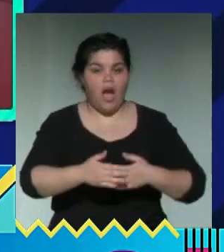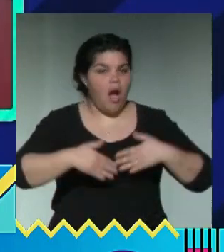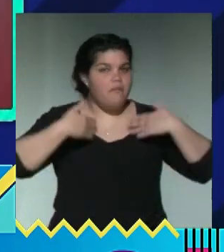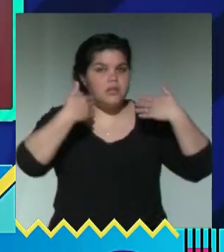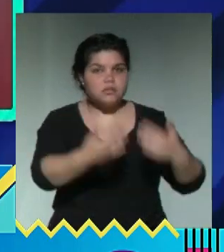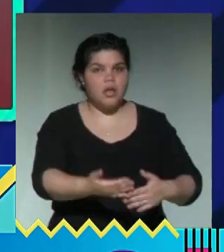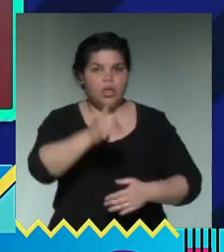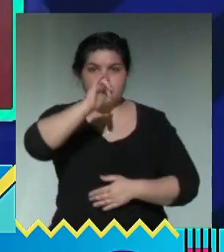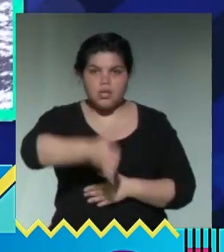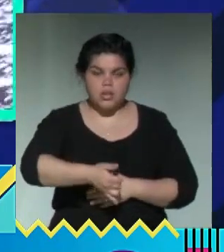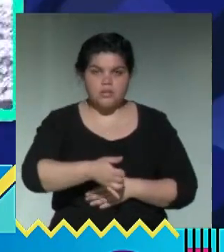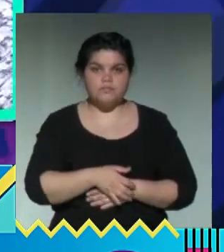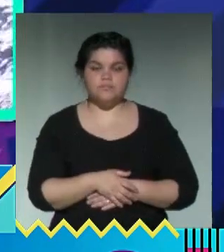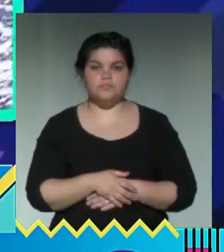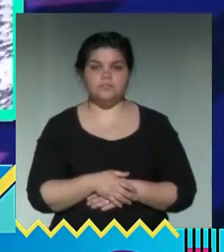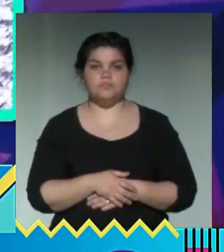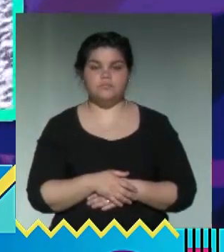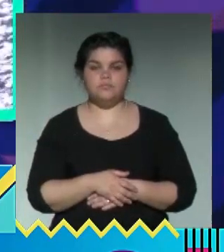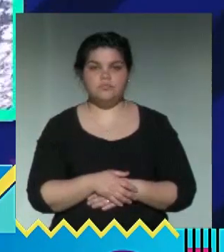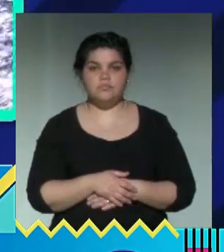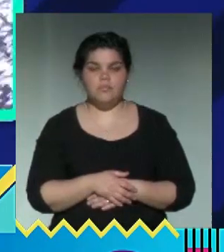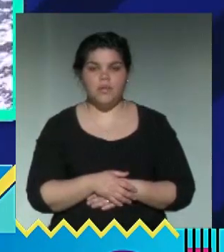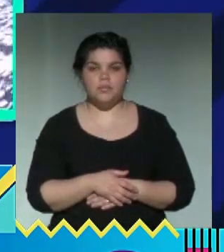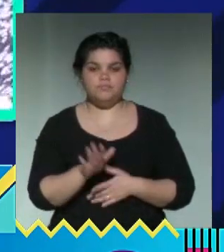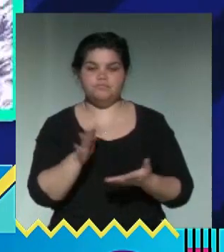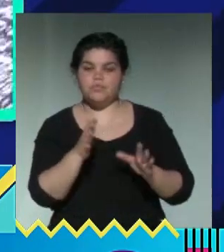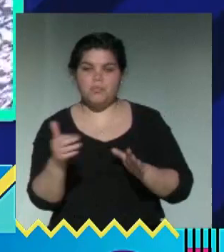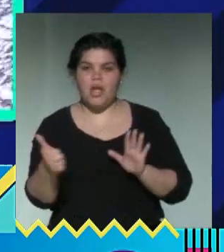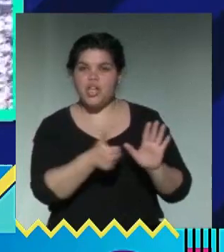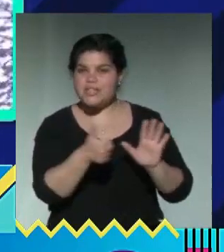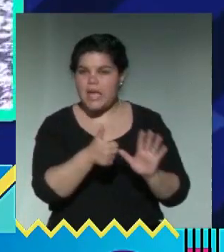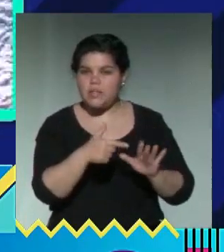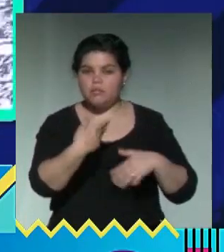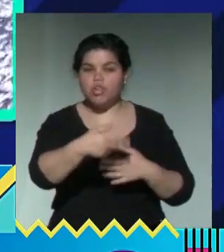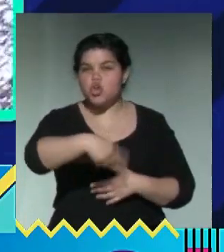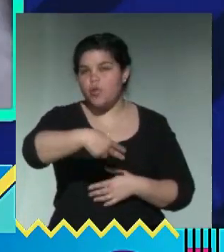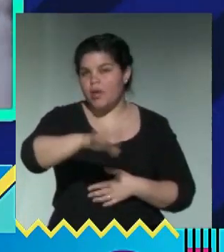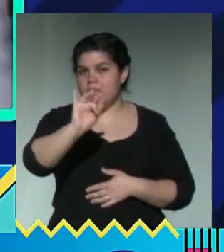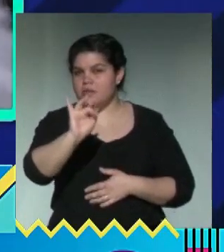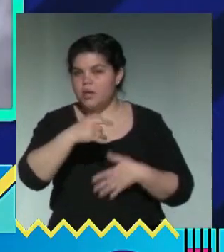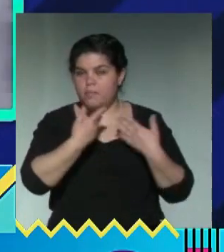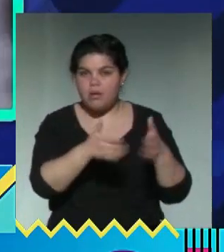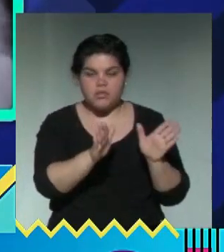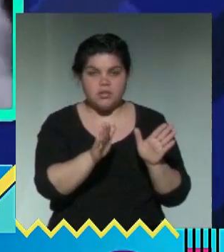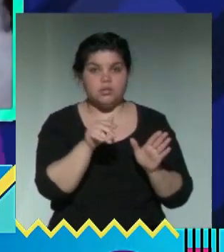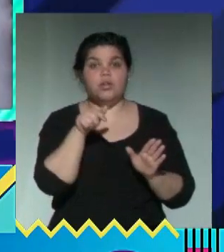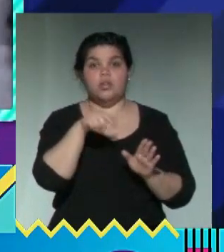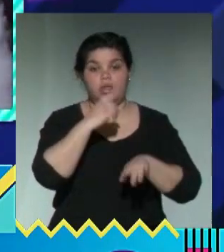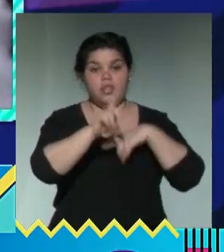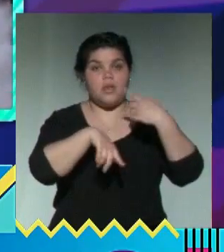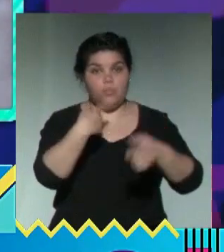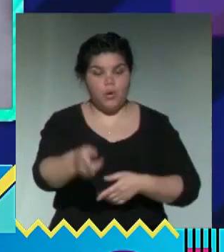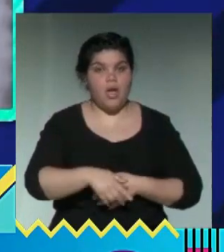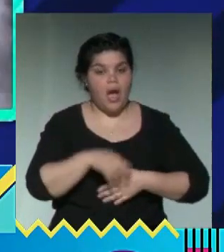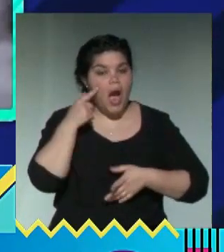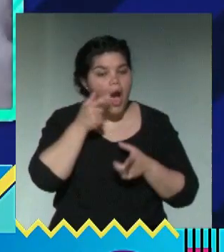bastante grande. Inclusive los primeros están para inaugurarse ahora en noviembre, diciembre, y a partir de ahí vamos a estar prácticamente